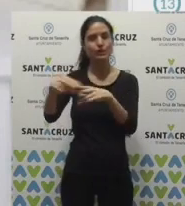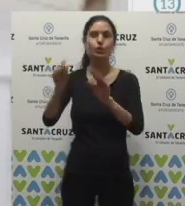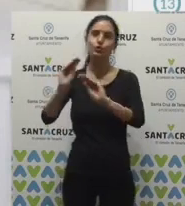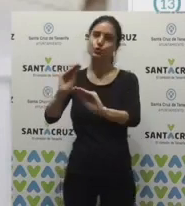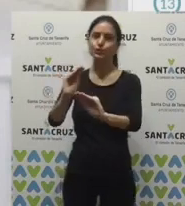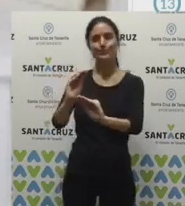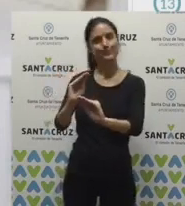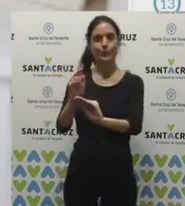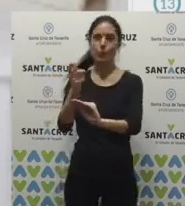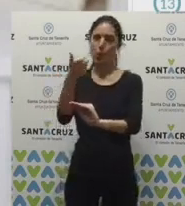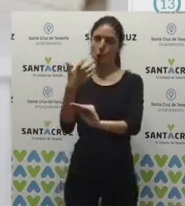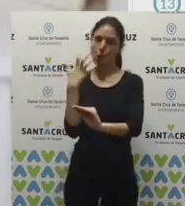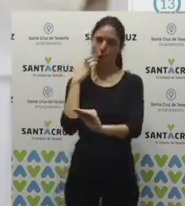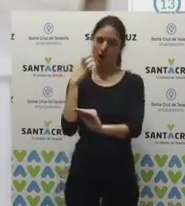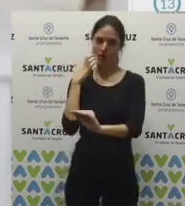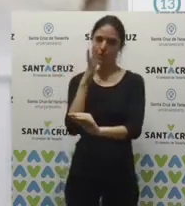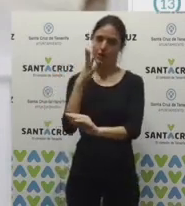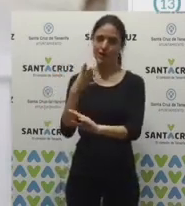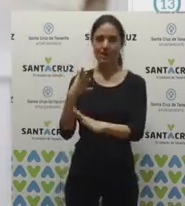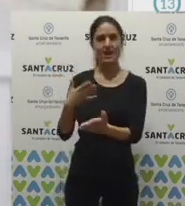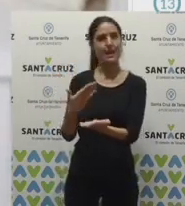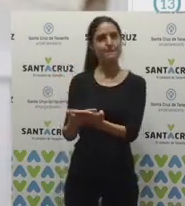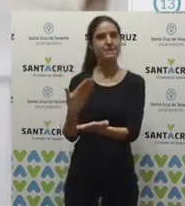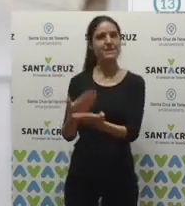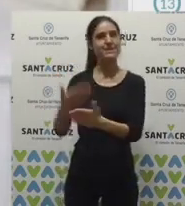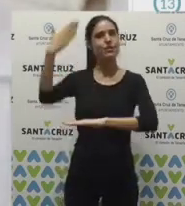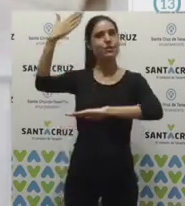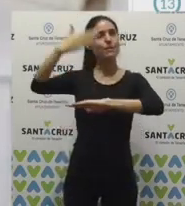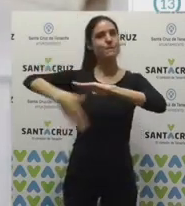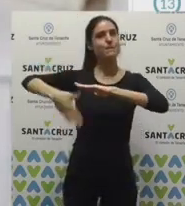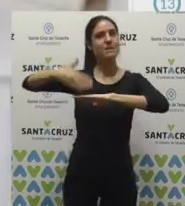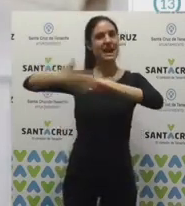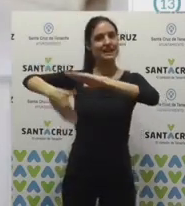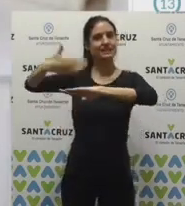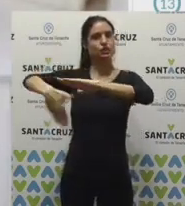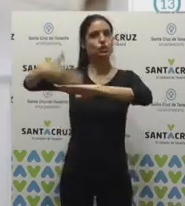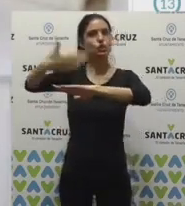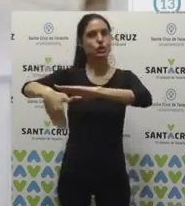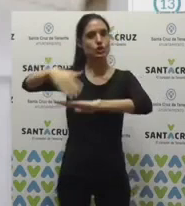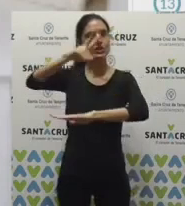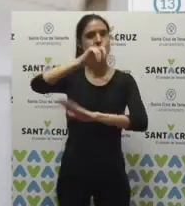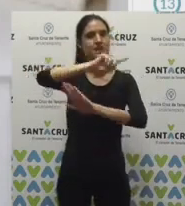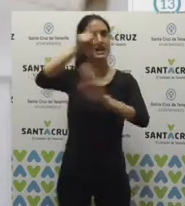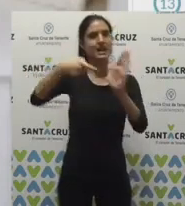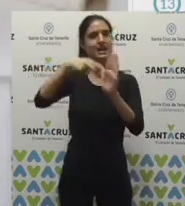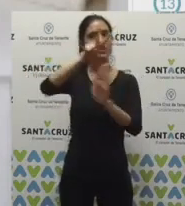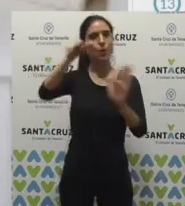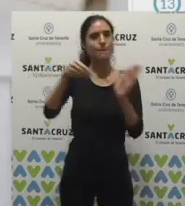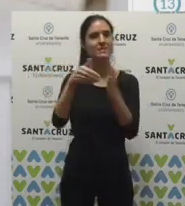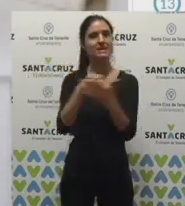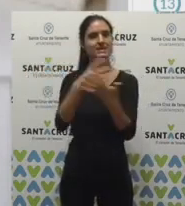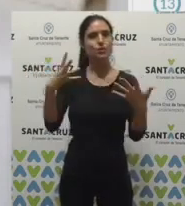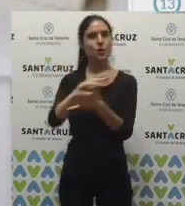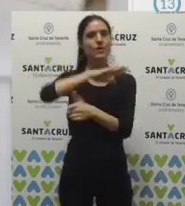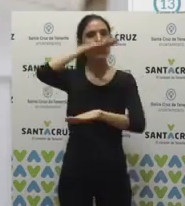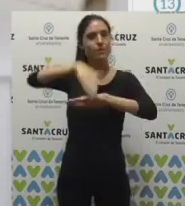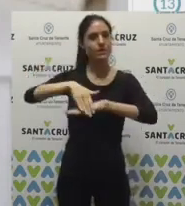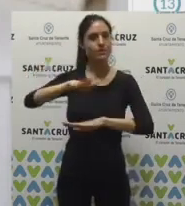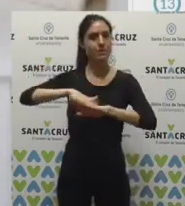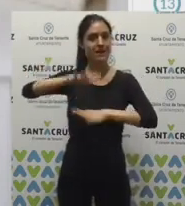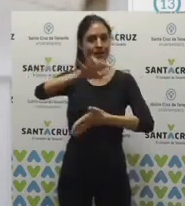de la ley 16 2019 de la ley para poder tener definido el catálogo de servicio